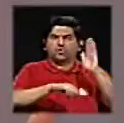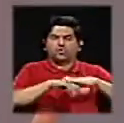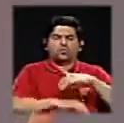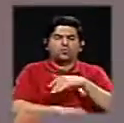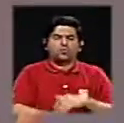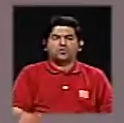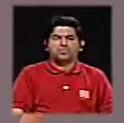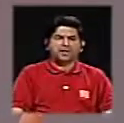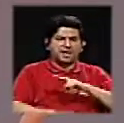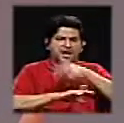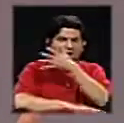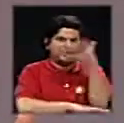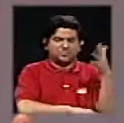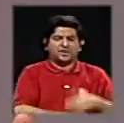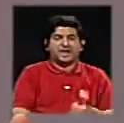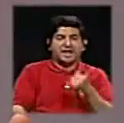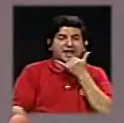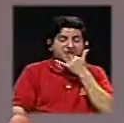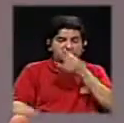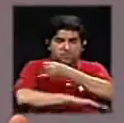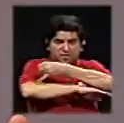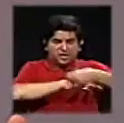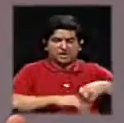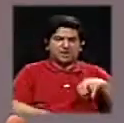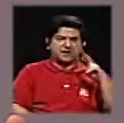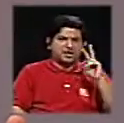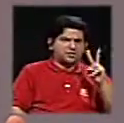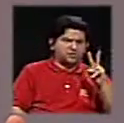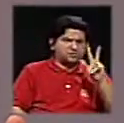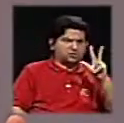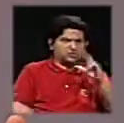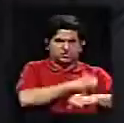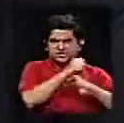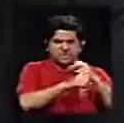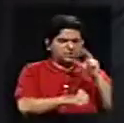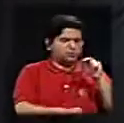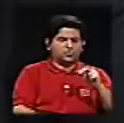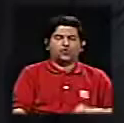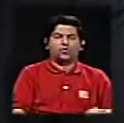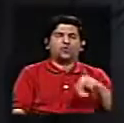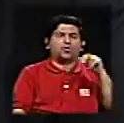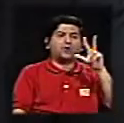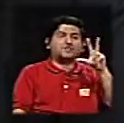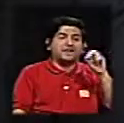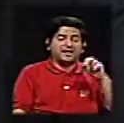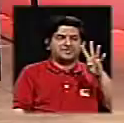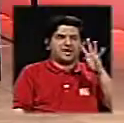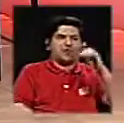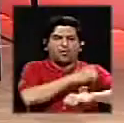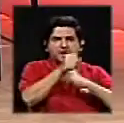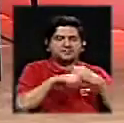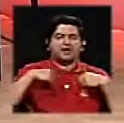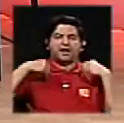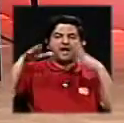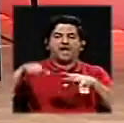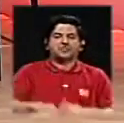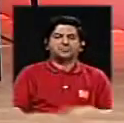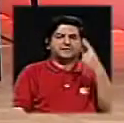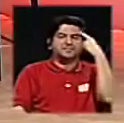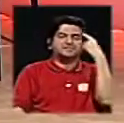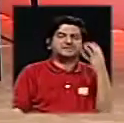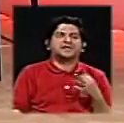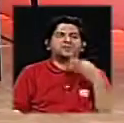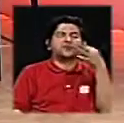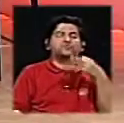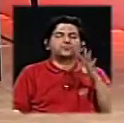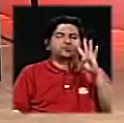falta de ingeniería que no tiene 2 o 3 años, tiene 30, 40 años de abandono, ¿verdad? Esa falta de previsión, eso en pensar más allá de